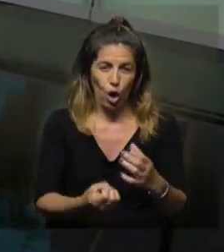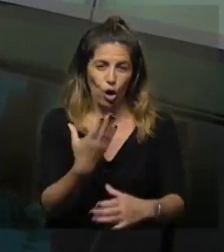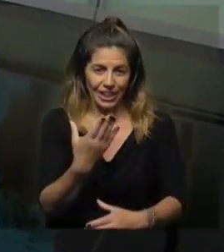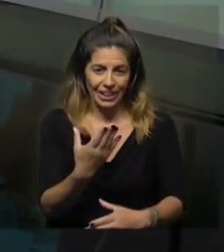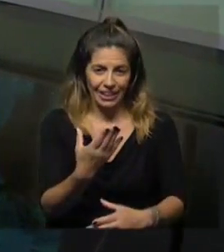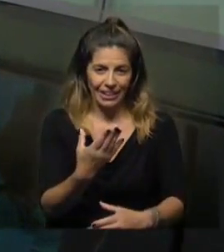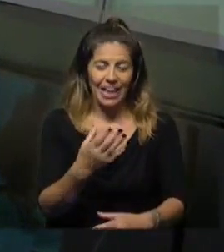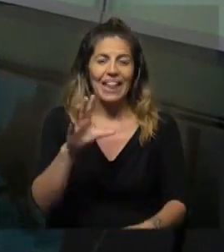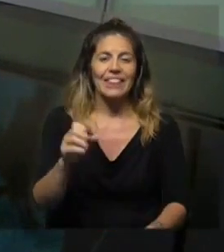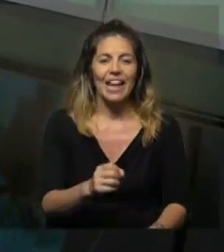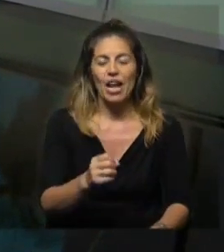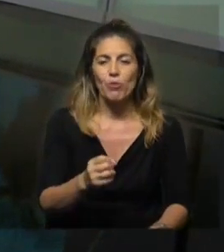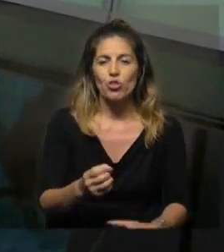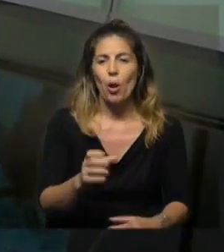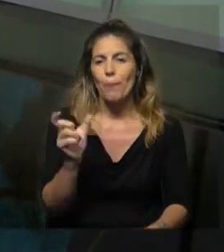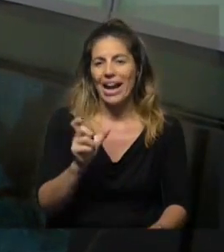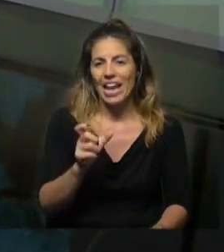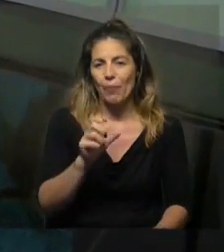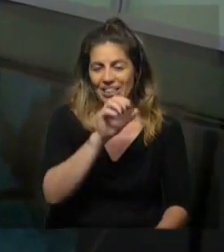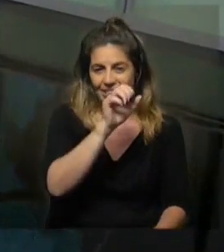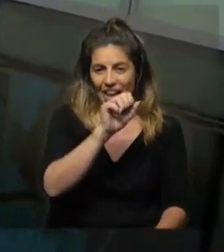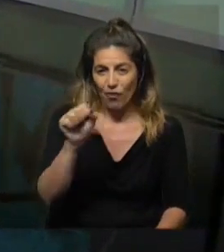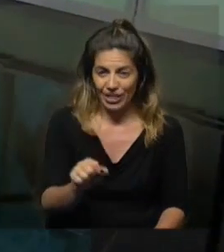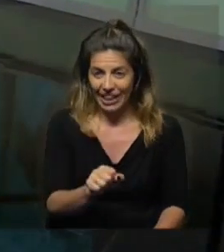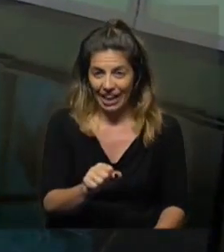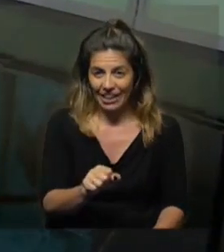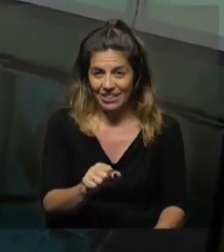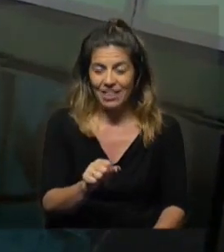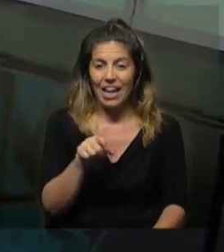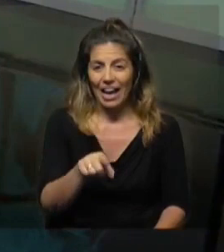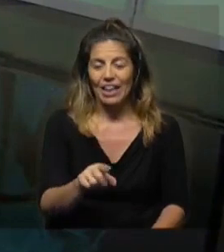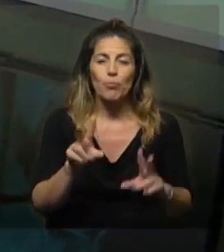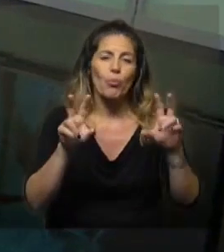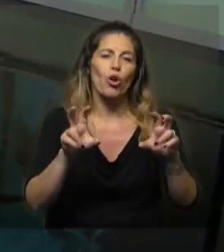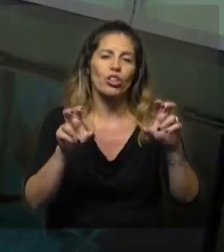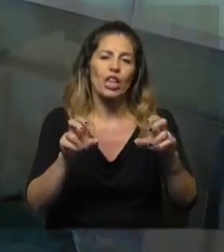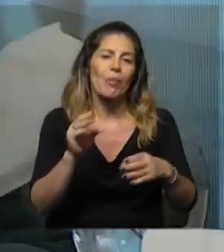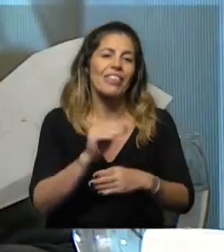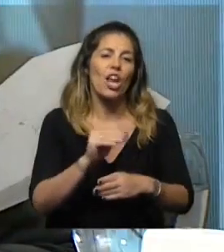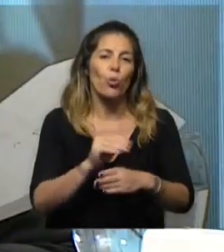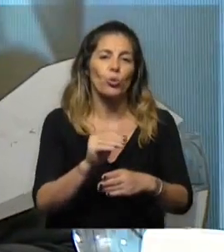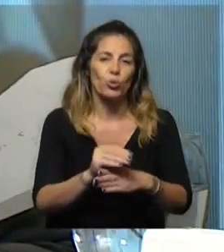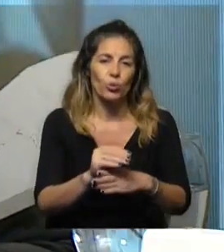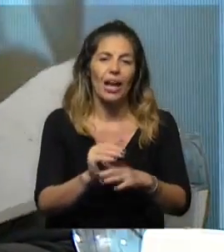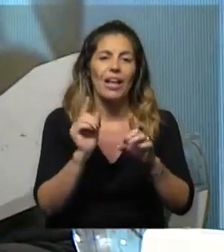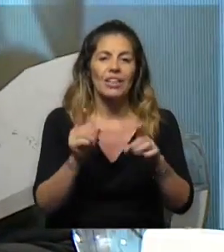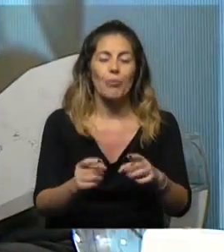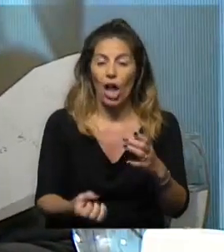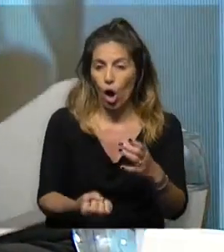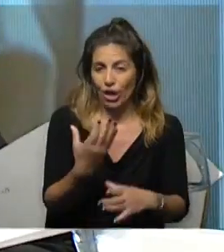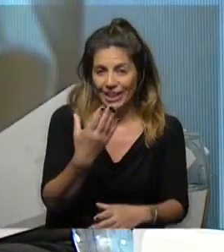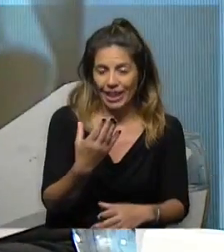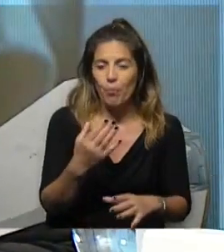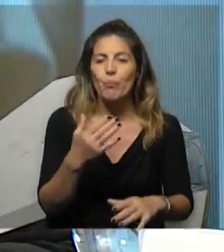de de traer palabras de origen africano palabras africanas para resignificar cuestiones que tienen que ver con la cultura afroorubaya y el origen también porque